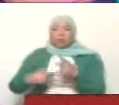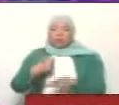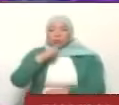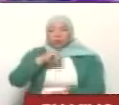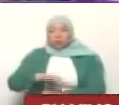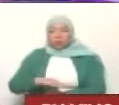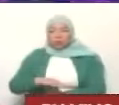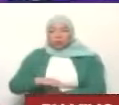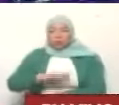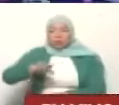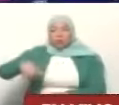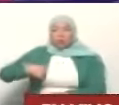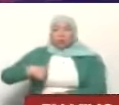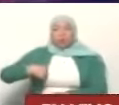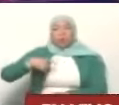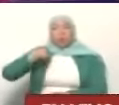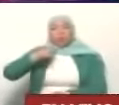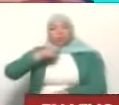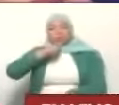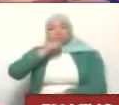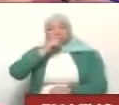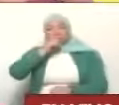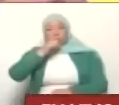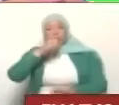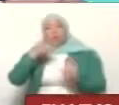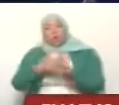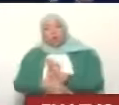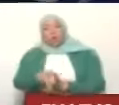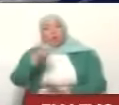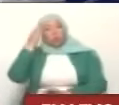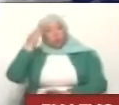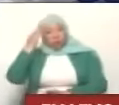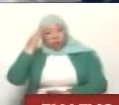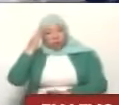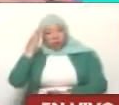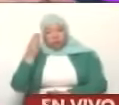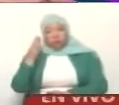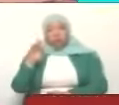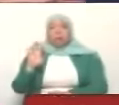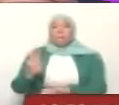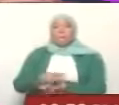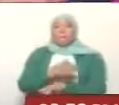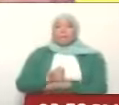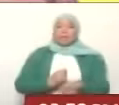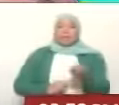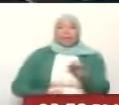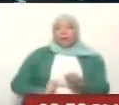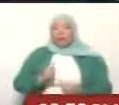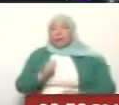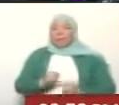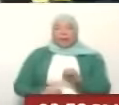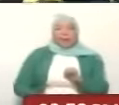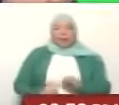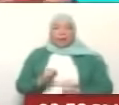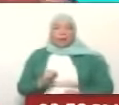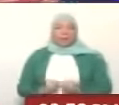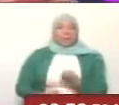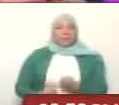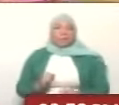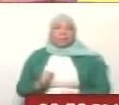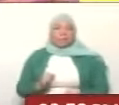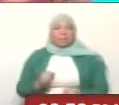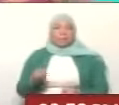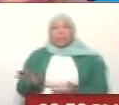histórico y puede trascender. Sobre todo tú, que eres el príncipe del merengue. A nada. Y has visto